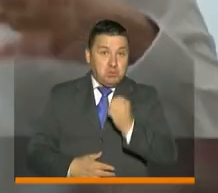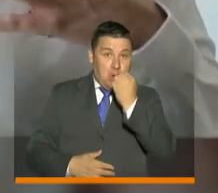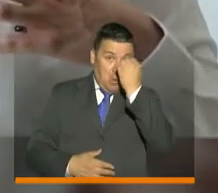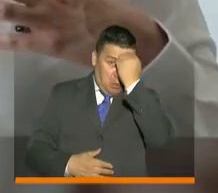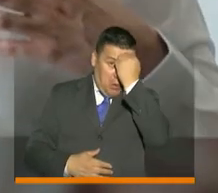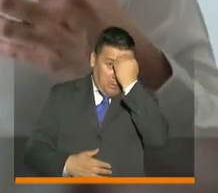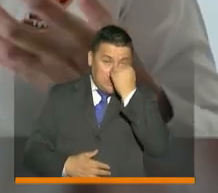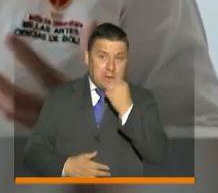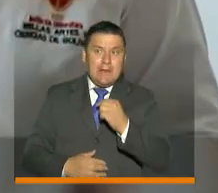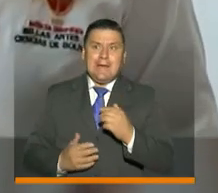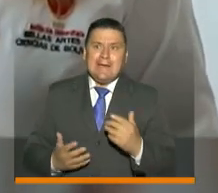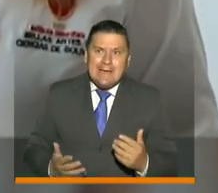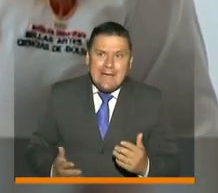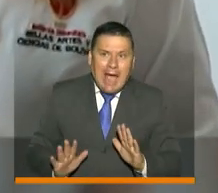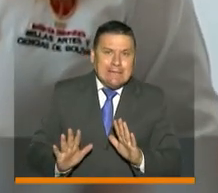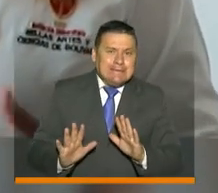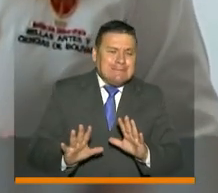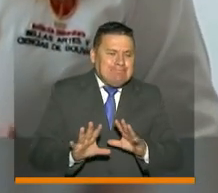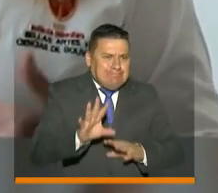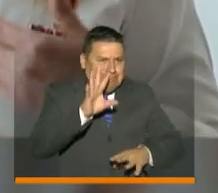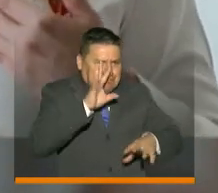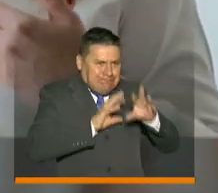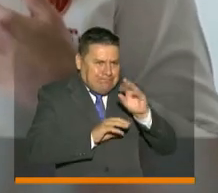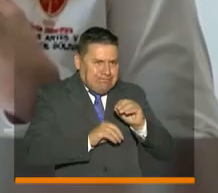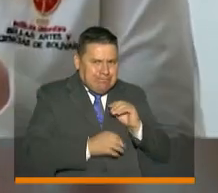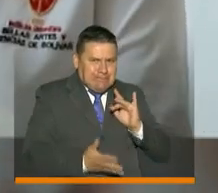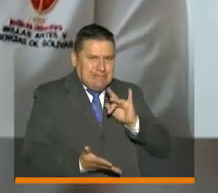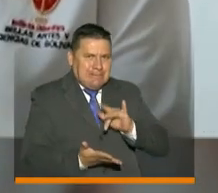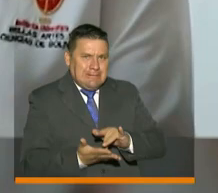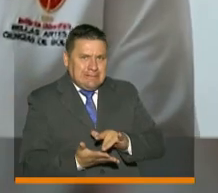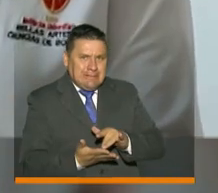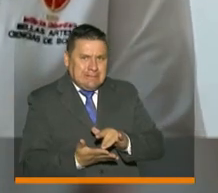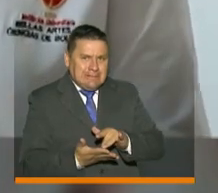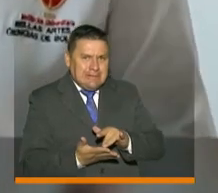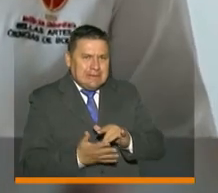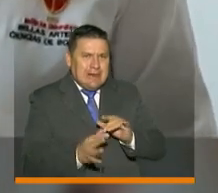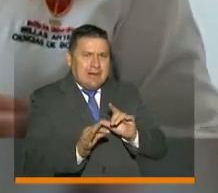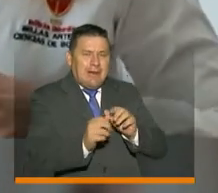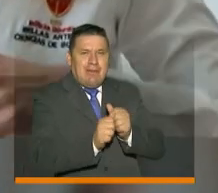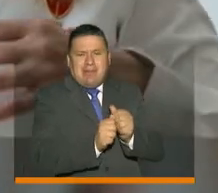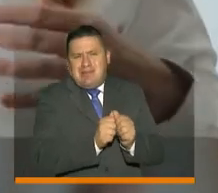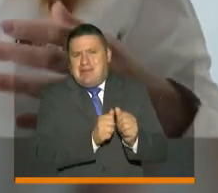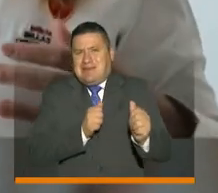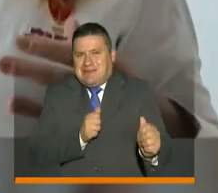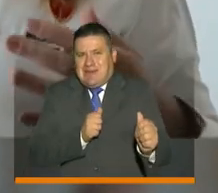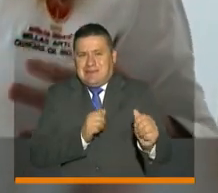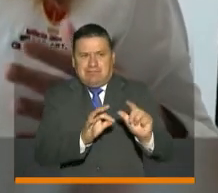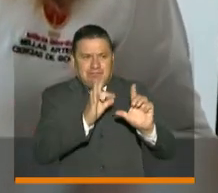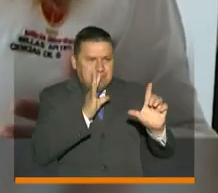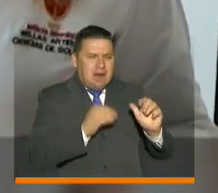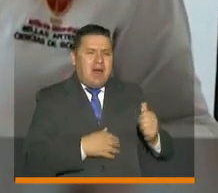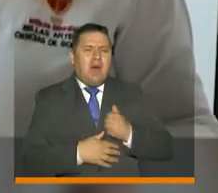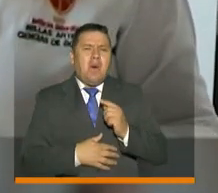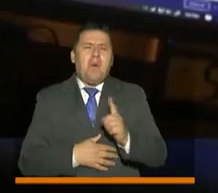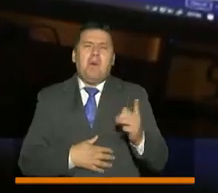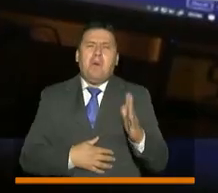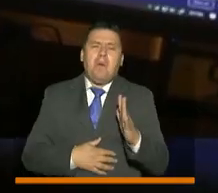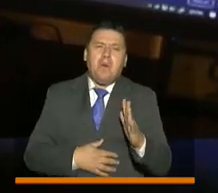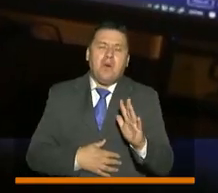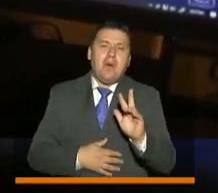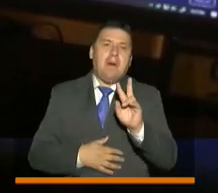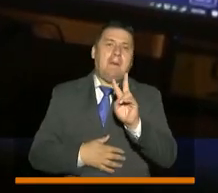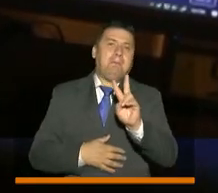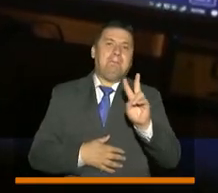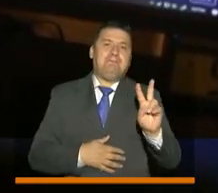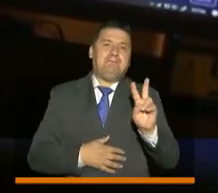a aprender a llegar a distancia. Se usaron aproximadamente